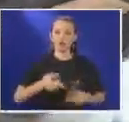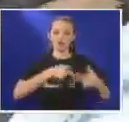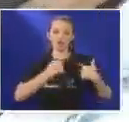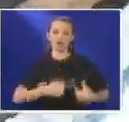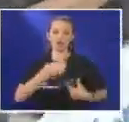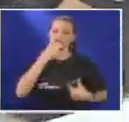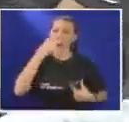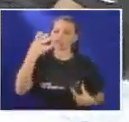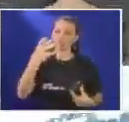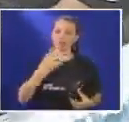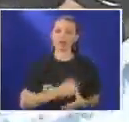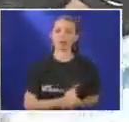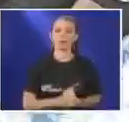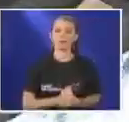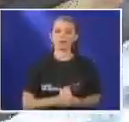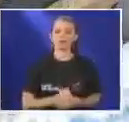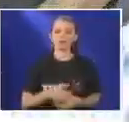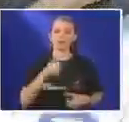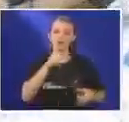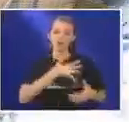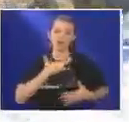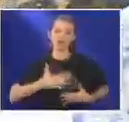una emoción bonita.